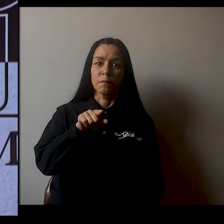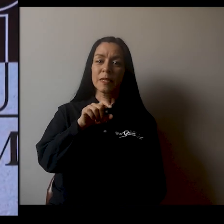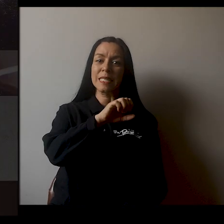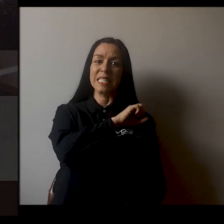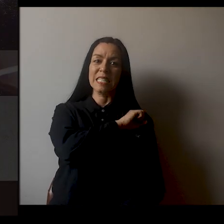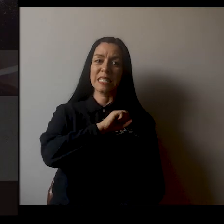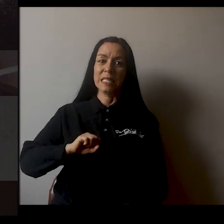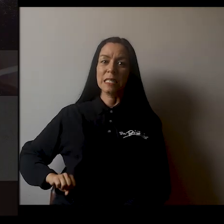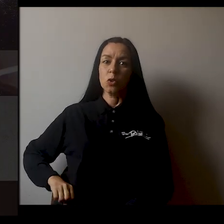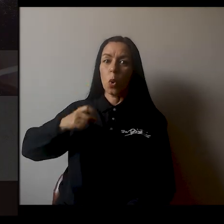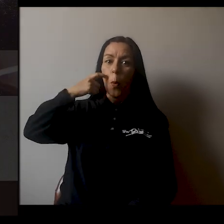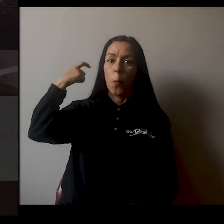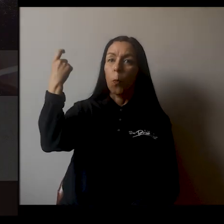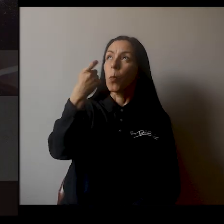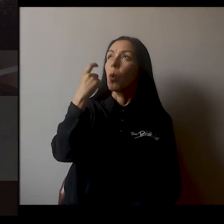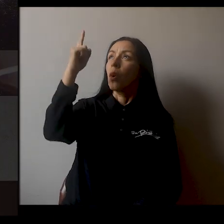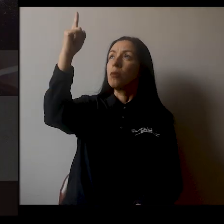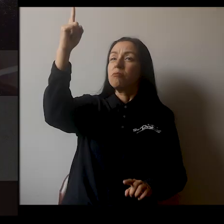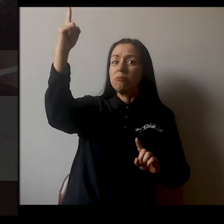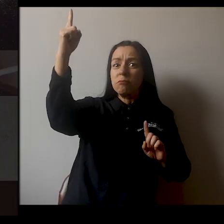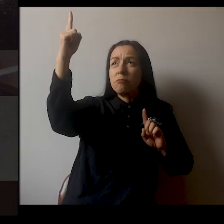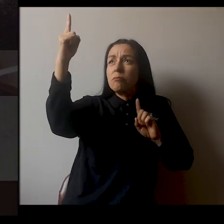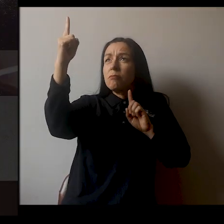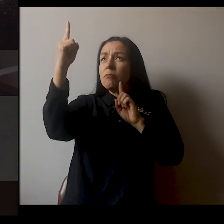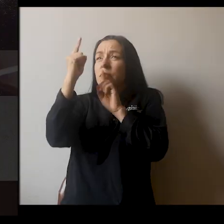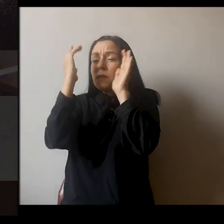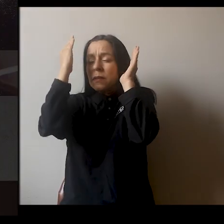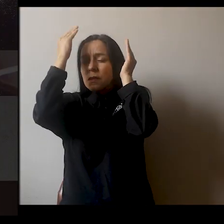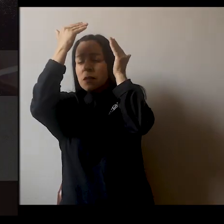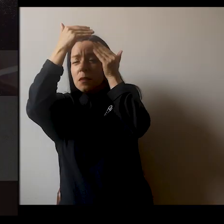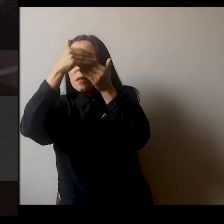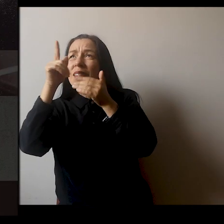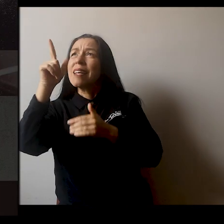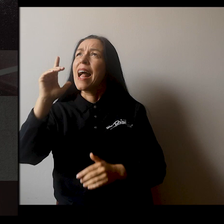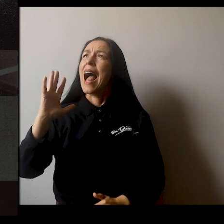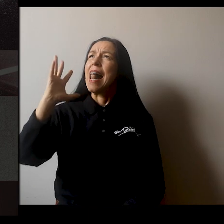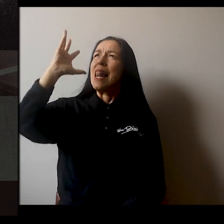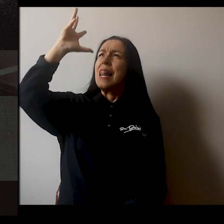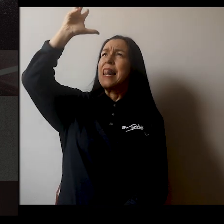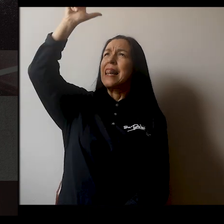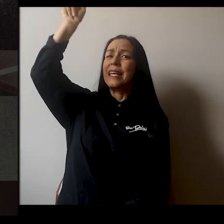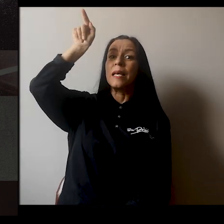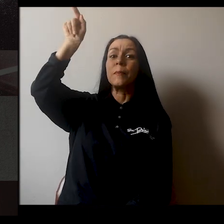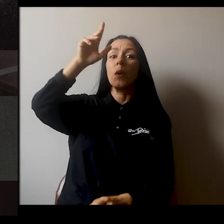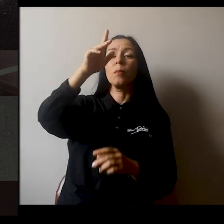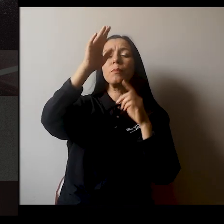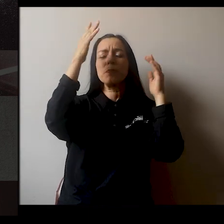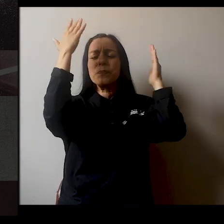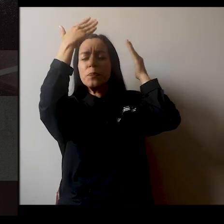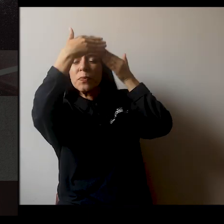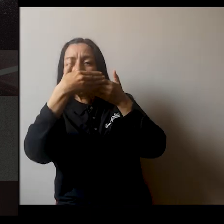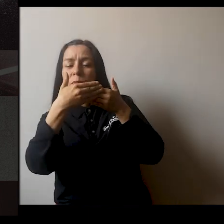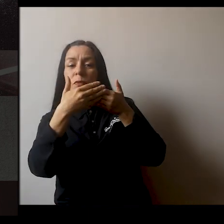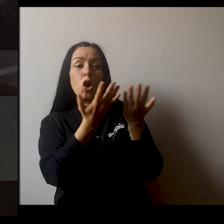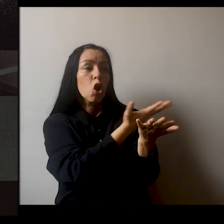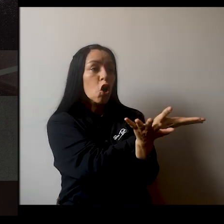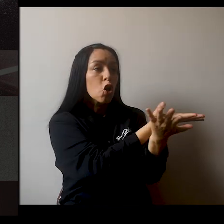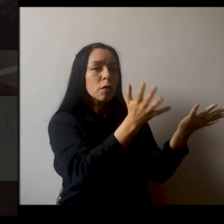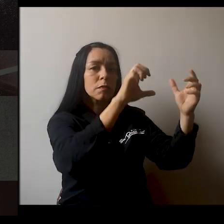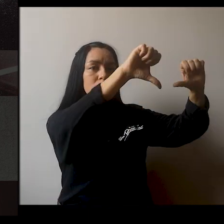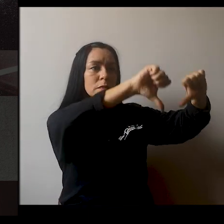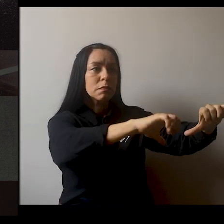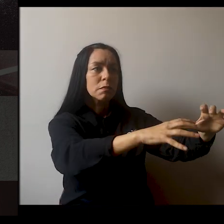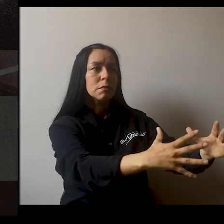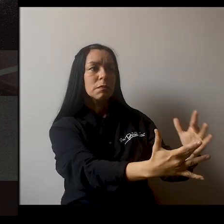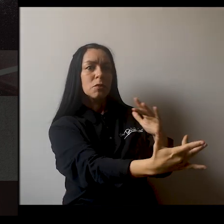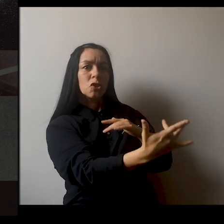si haces al Señor tu refugio y al Altísimo tu resguardo,